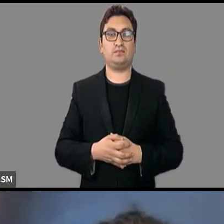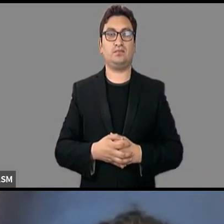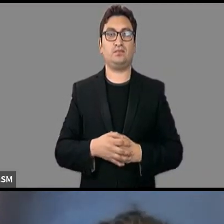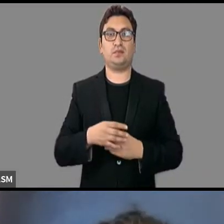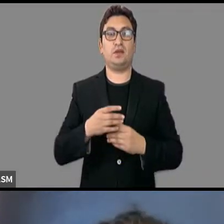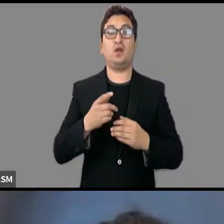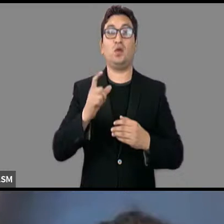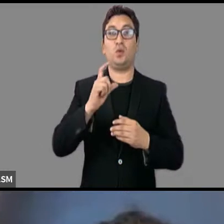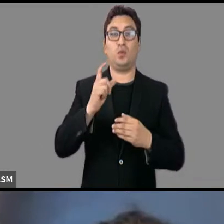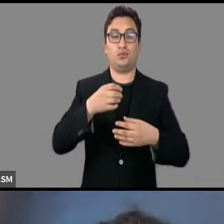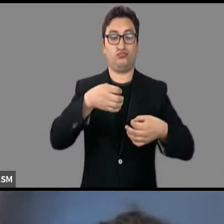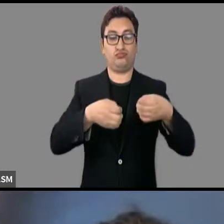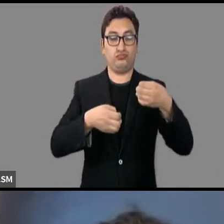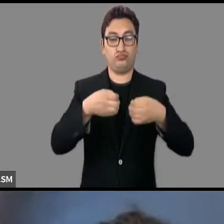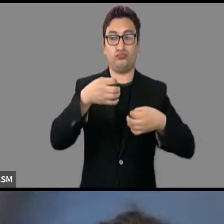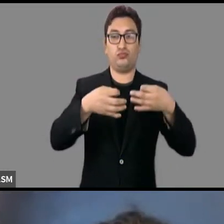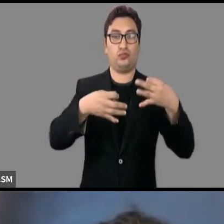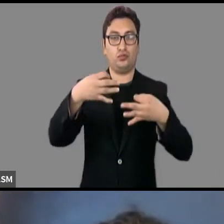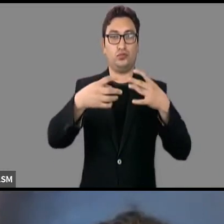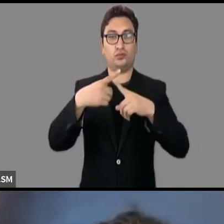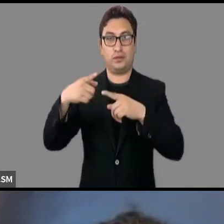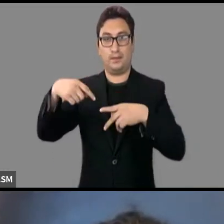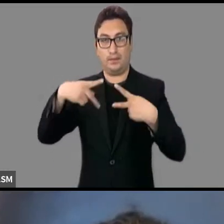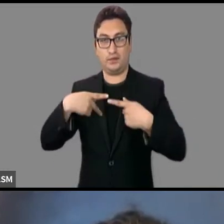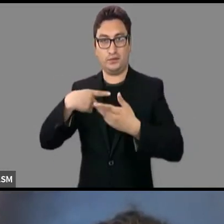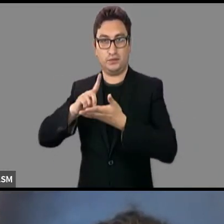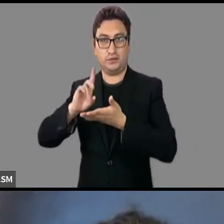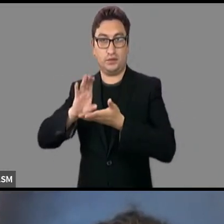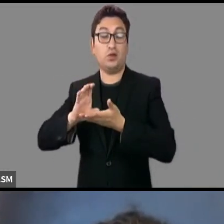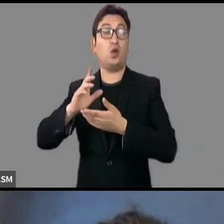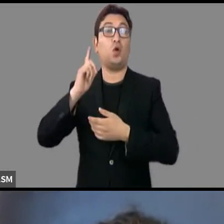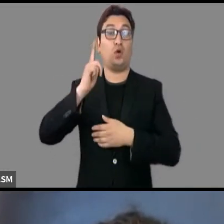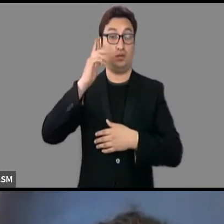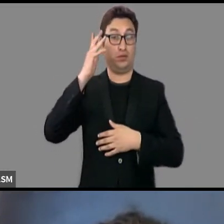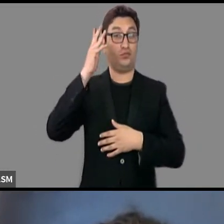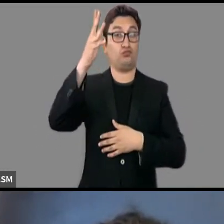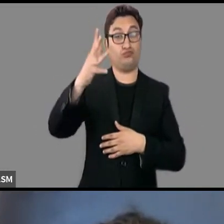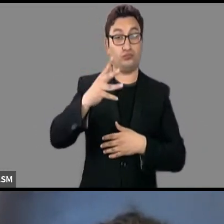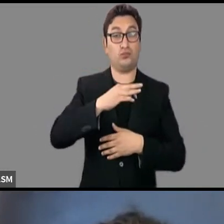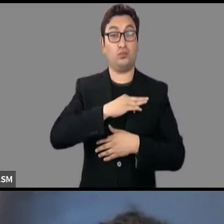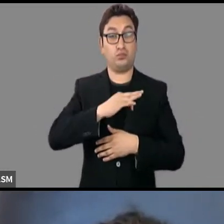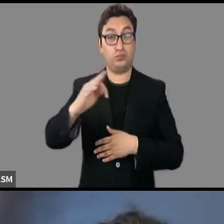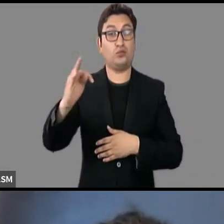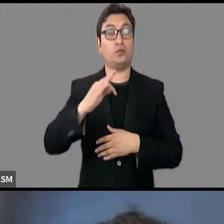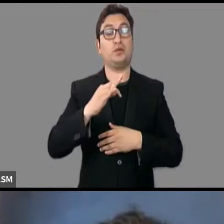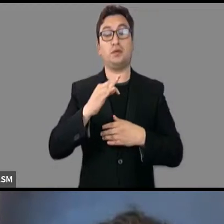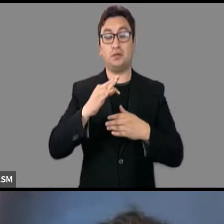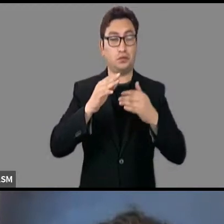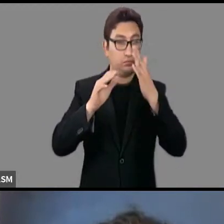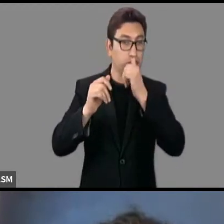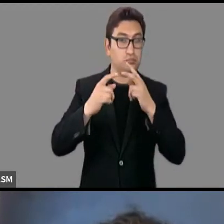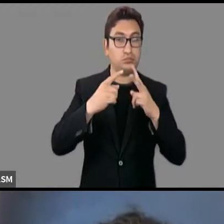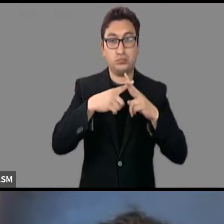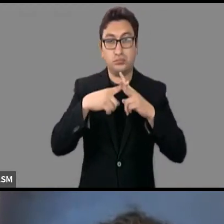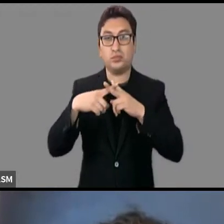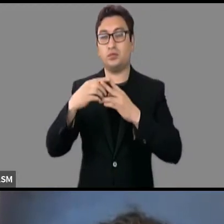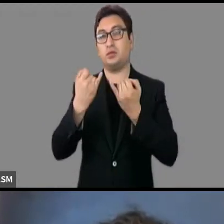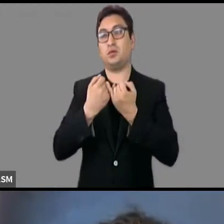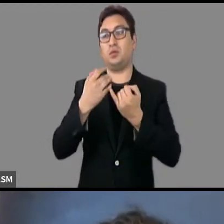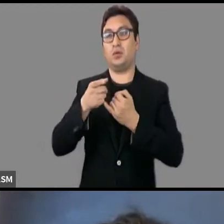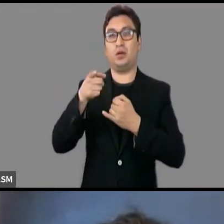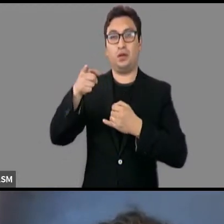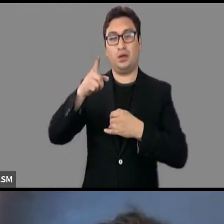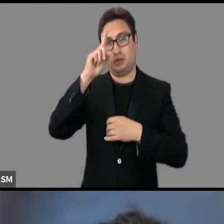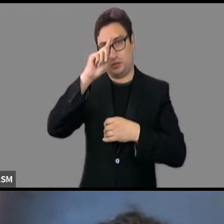se llegue a un consenso, está aquí la señora consejera Blanca Estela, y podamos verificar esta información de